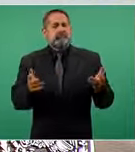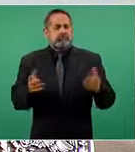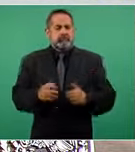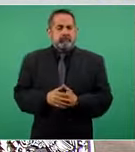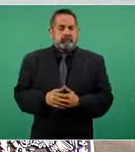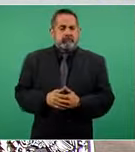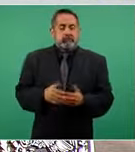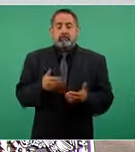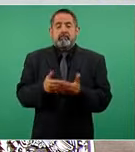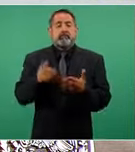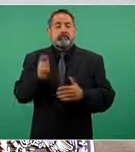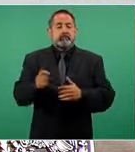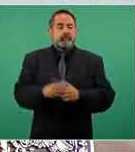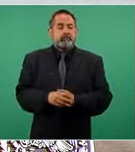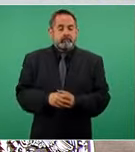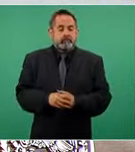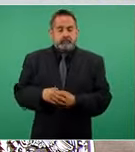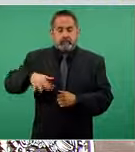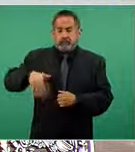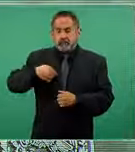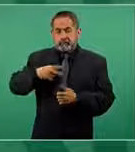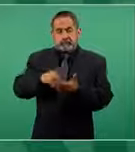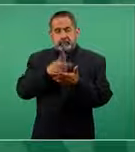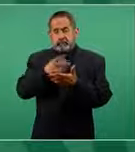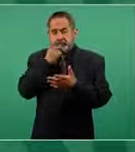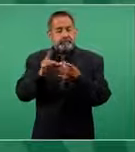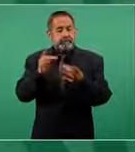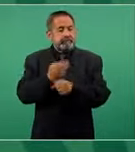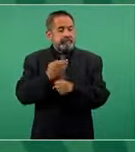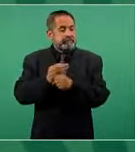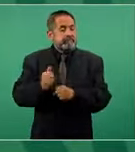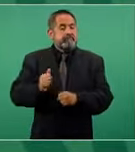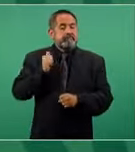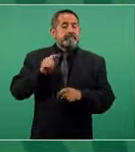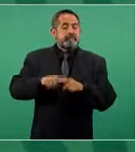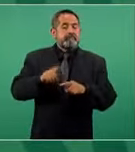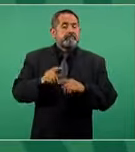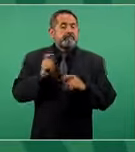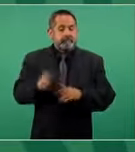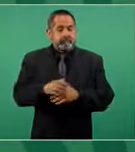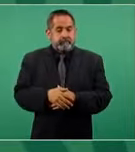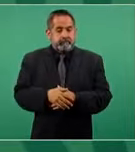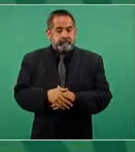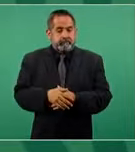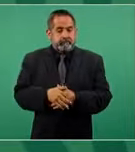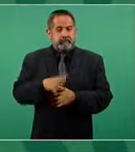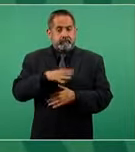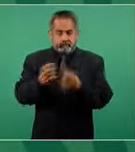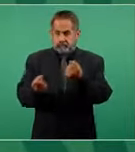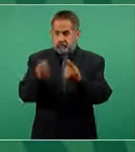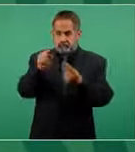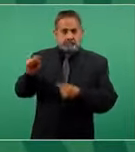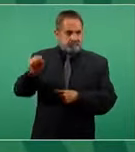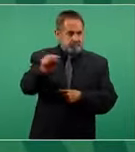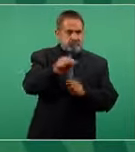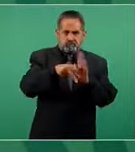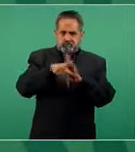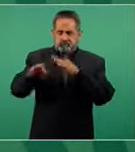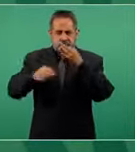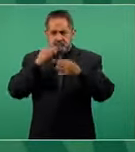Y ahora tenemos, siempre lo he dicho, la ventaja de que hay un periodismo como el de ustedes,